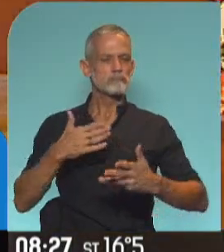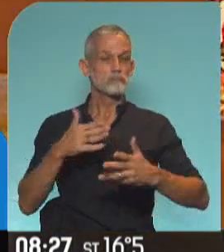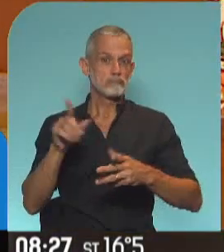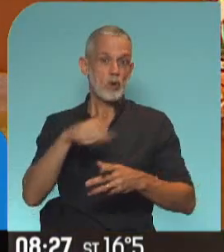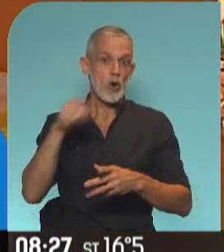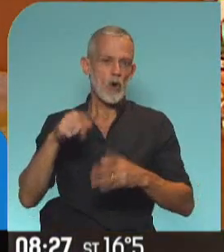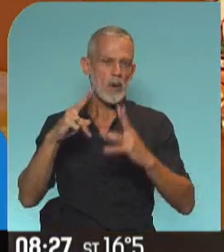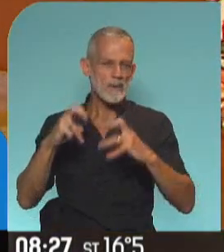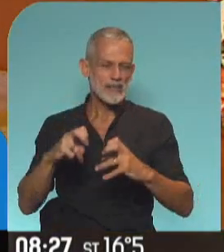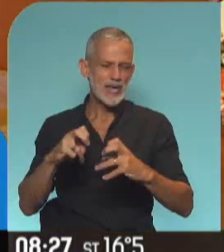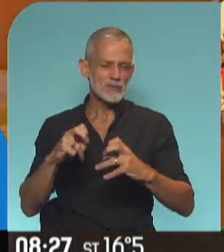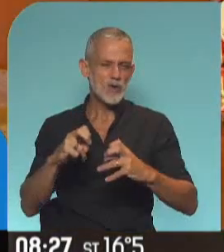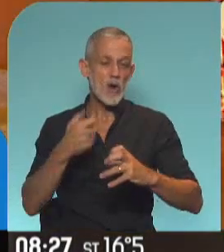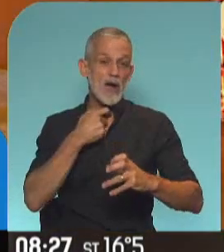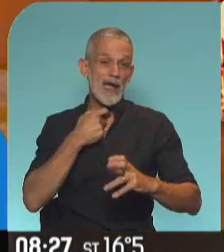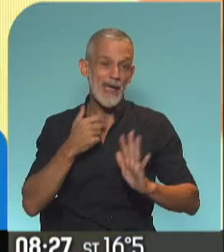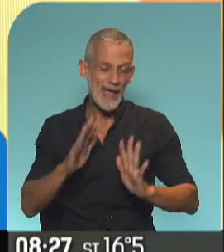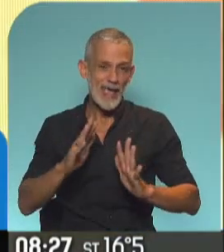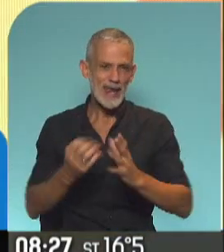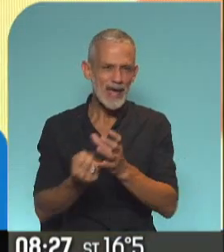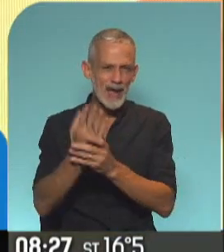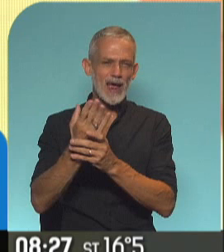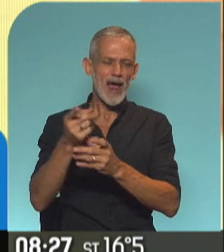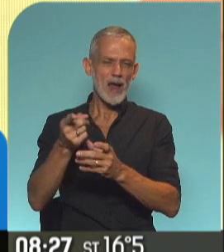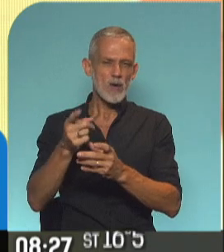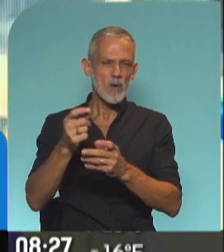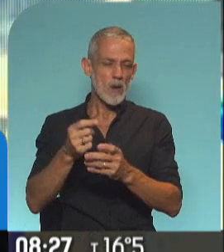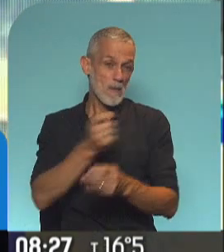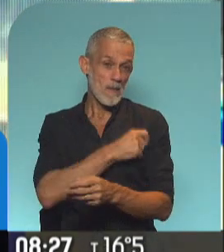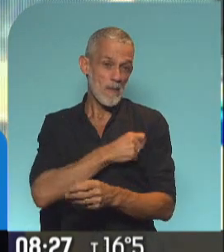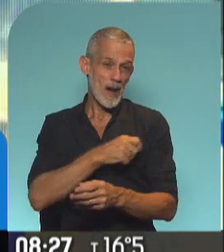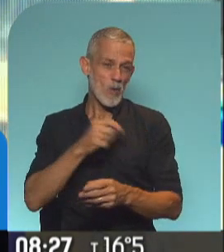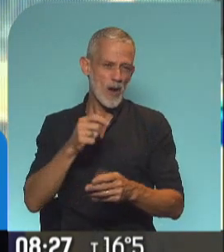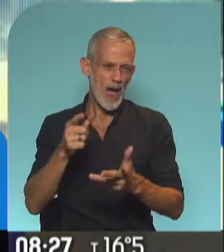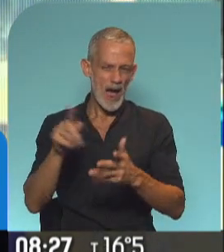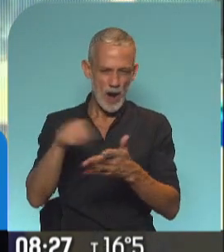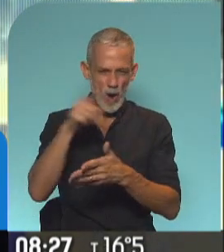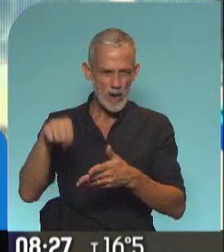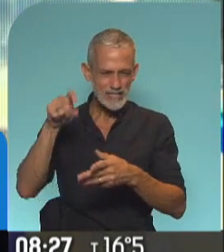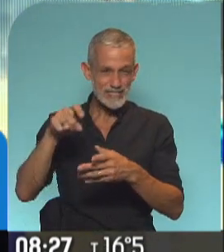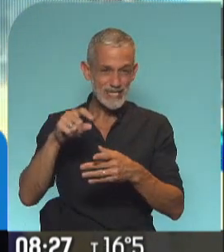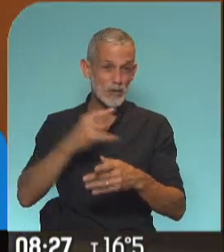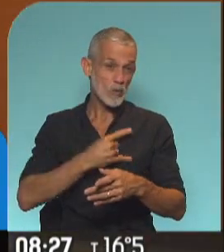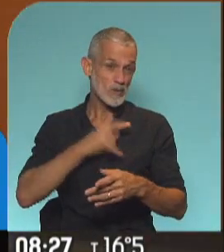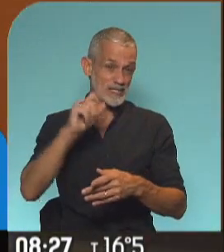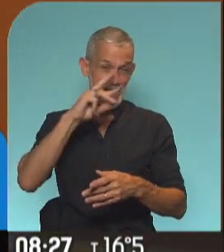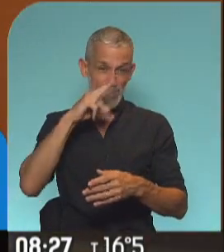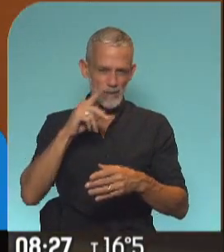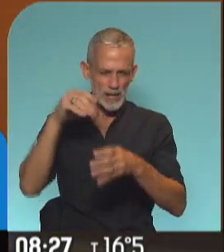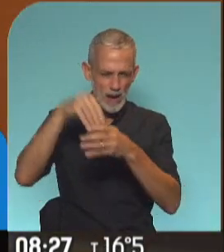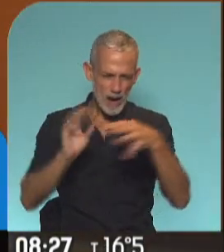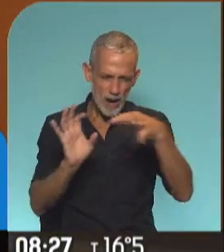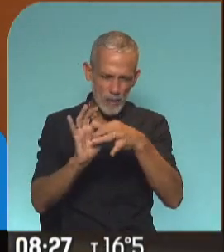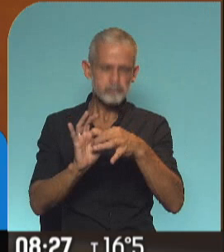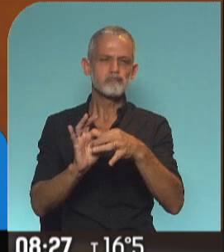dando un paso importante porque quieren crear la vacuna contra el cob y desde el conicet desde la universidad de la plata en particular no sé si exactamente